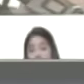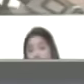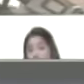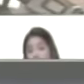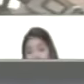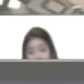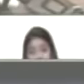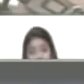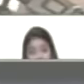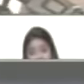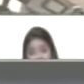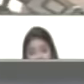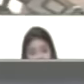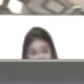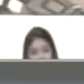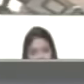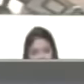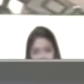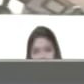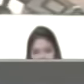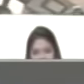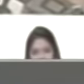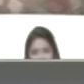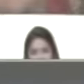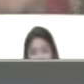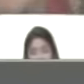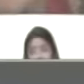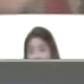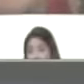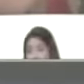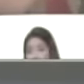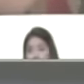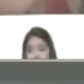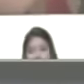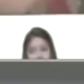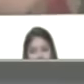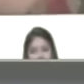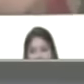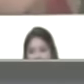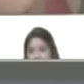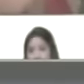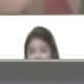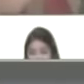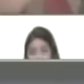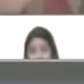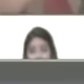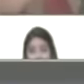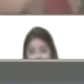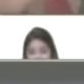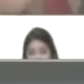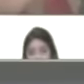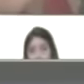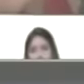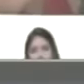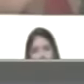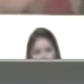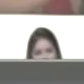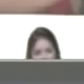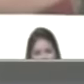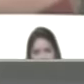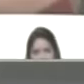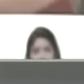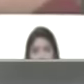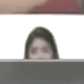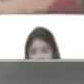evidencias para atacar el enorme trabajo que los funcionarios de este ministerio vienen realizando